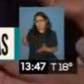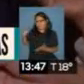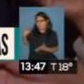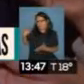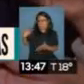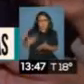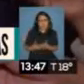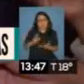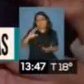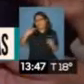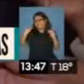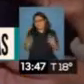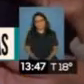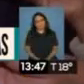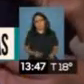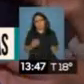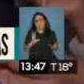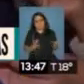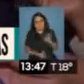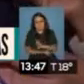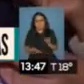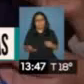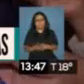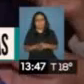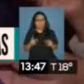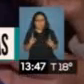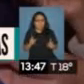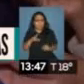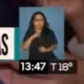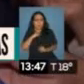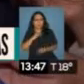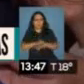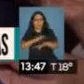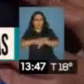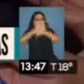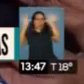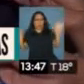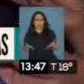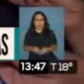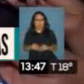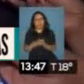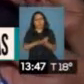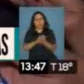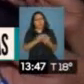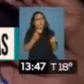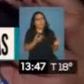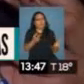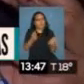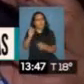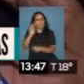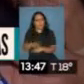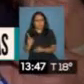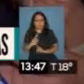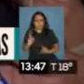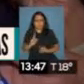están todos fundidos, que no... También la provincia de Jujuy, como yo digo, no se puede hacer cargo de resolverle todos los problemas a los clubes